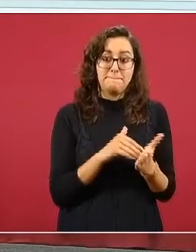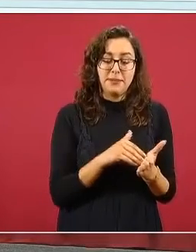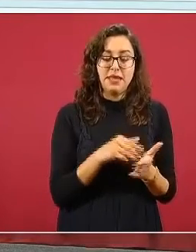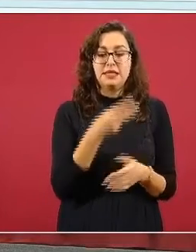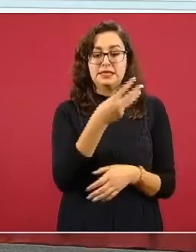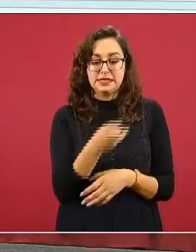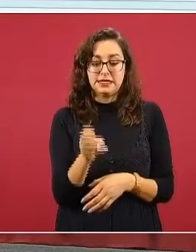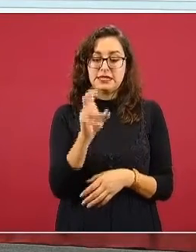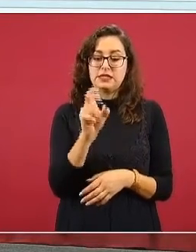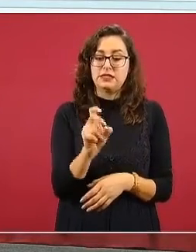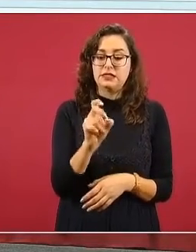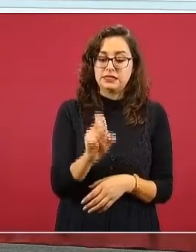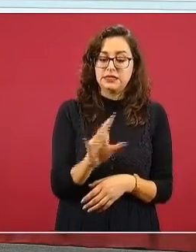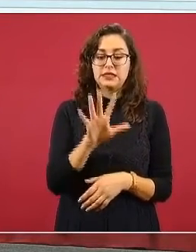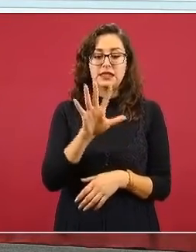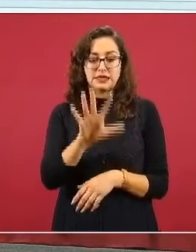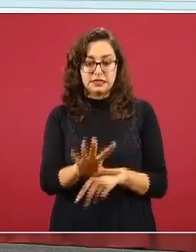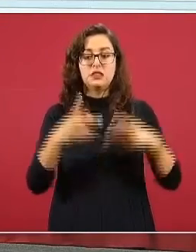datos aparecen